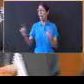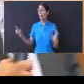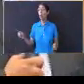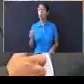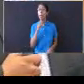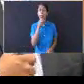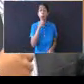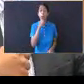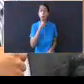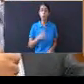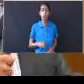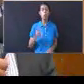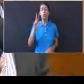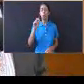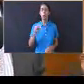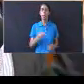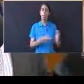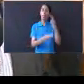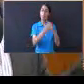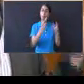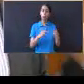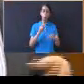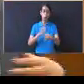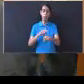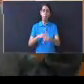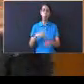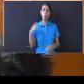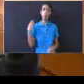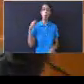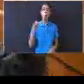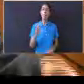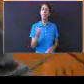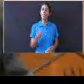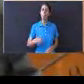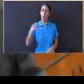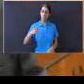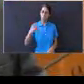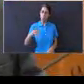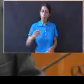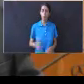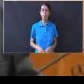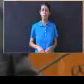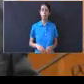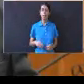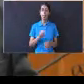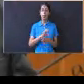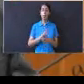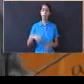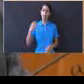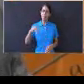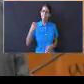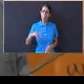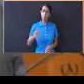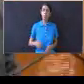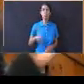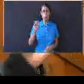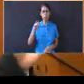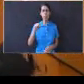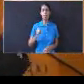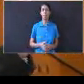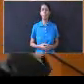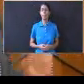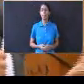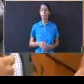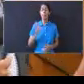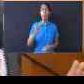No, no. Es restitución de tiempo. Para que lo haga más rápido. Mire, las cosas las va a hacer más rápido. Sí. Mire,